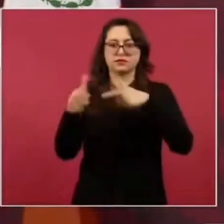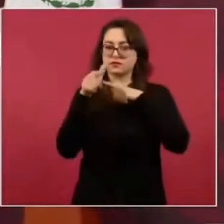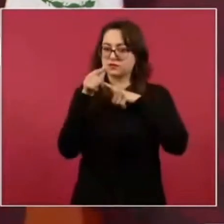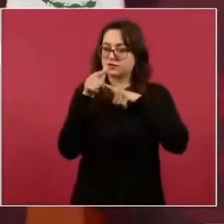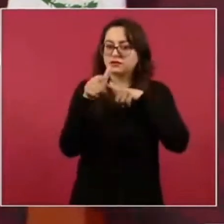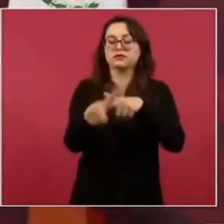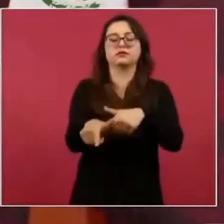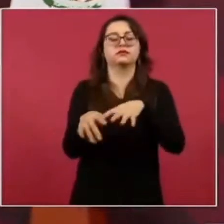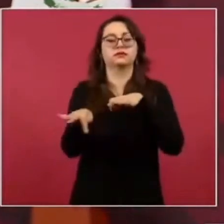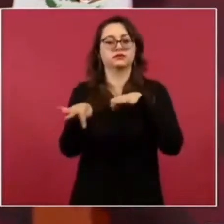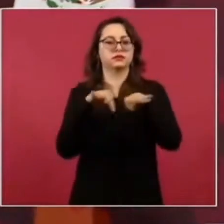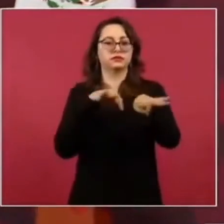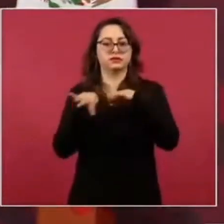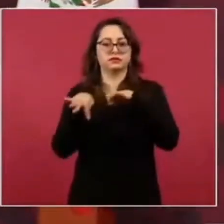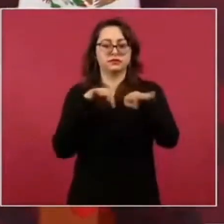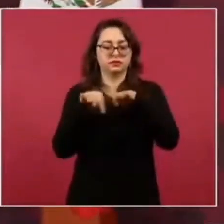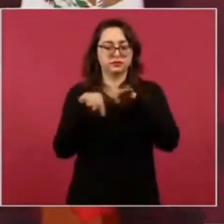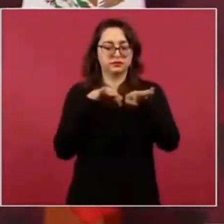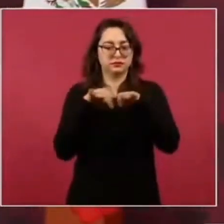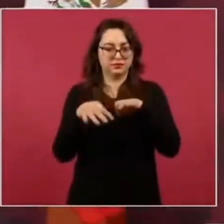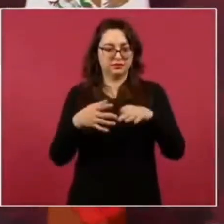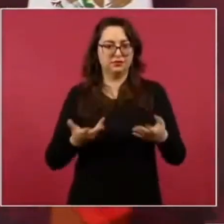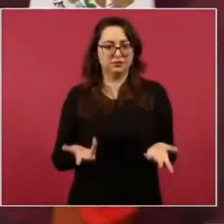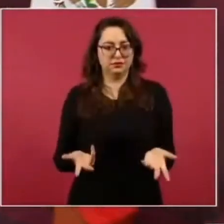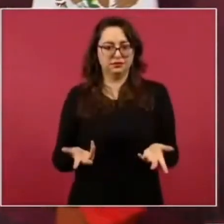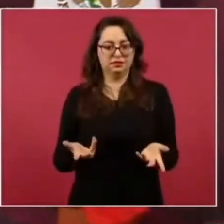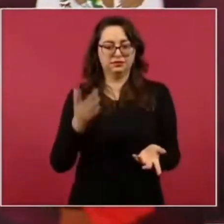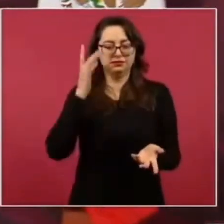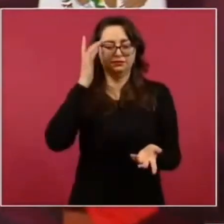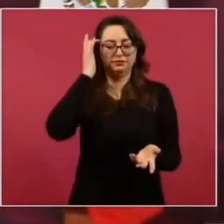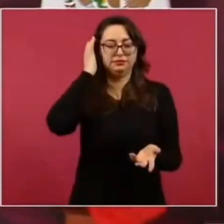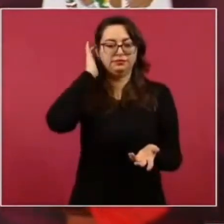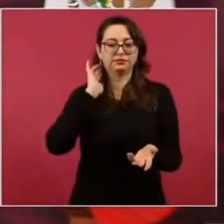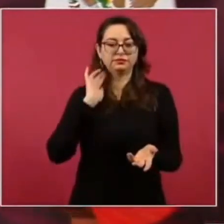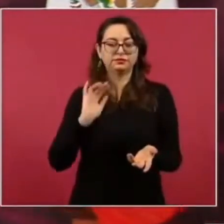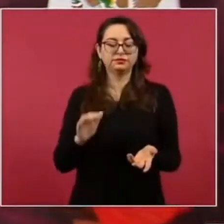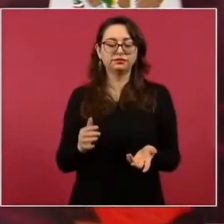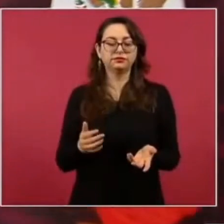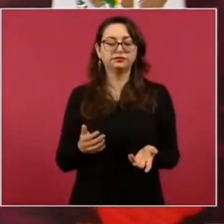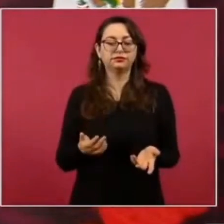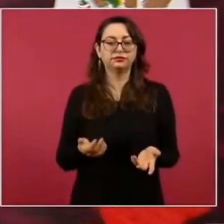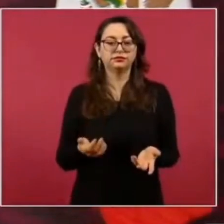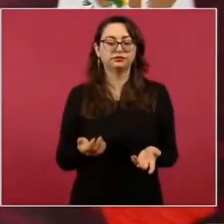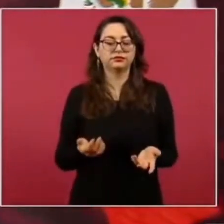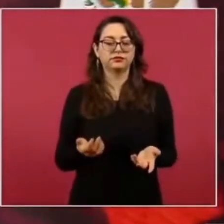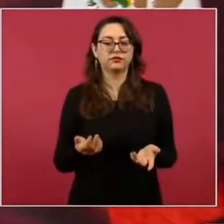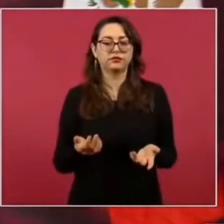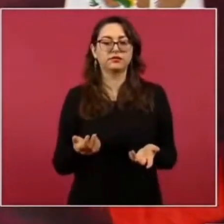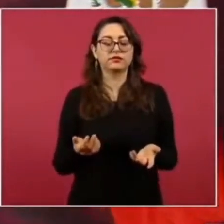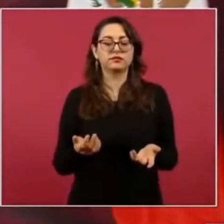se hicieron estas inversiones. Además, es muy importante